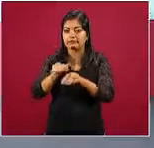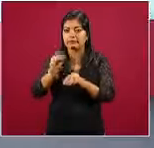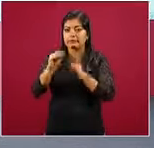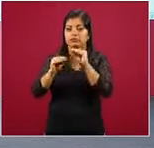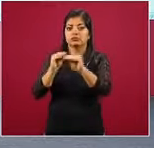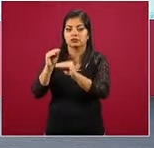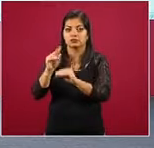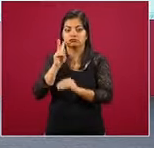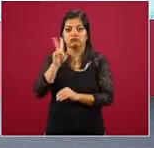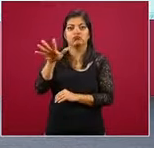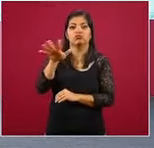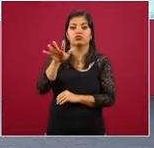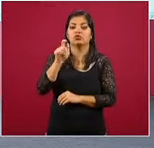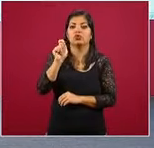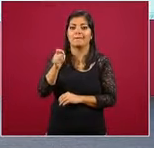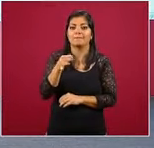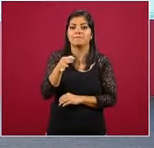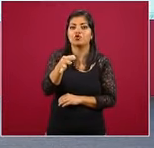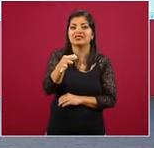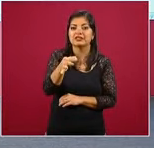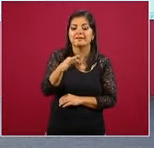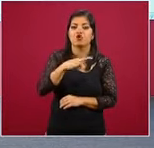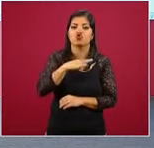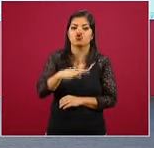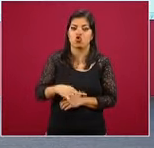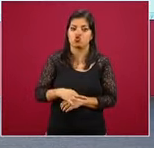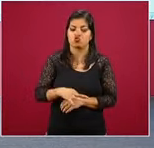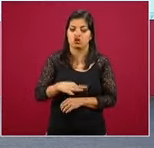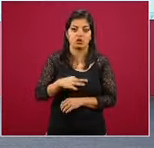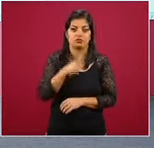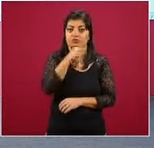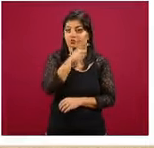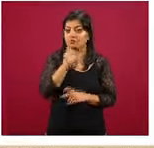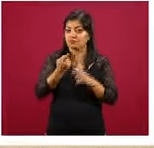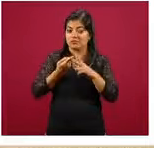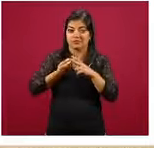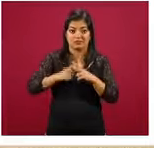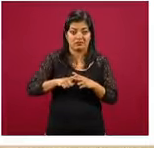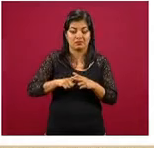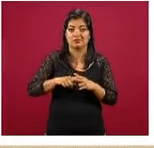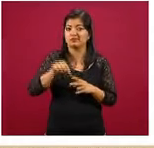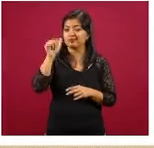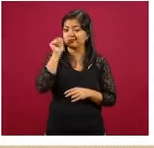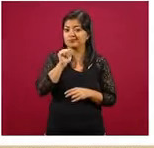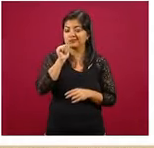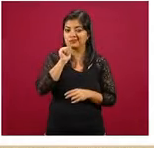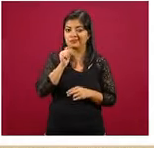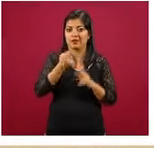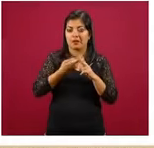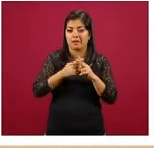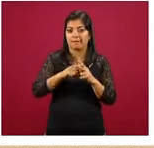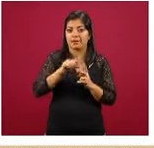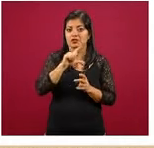Definitivamente resalta el municipio de Toluca. Desde un inicio, al igual que todos los demás, empezó con un